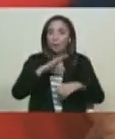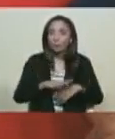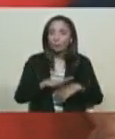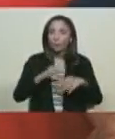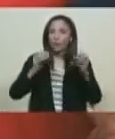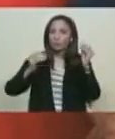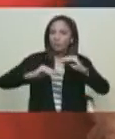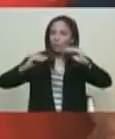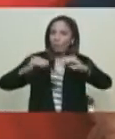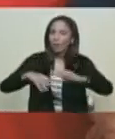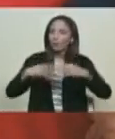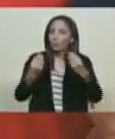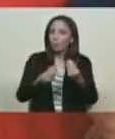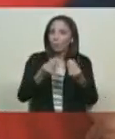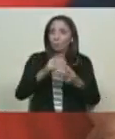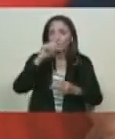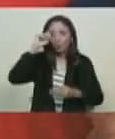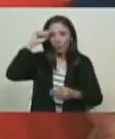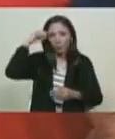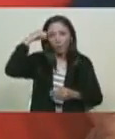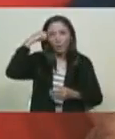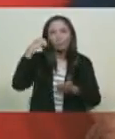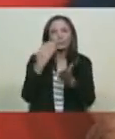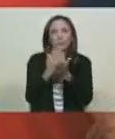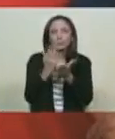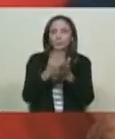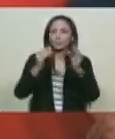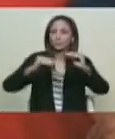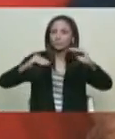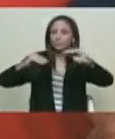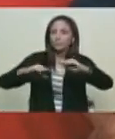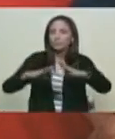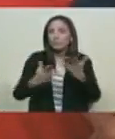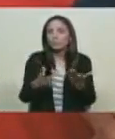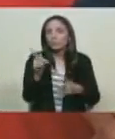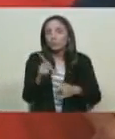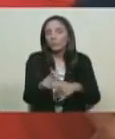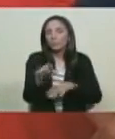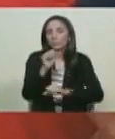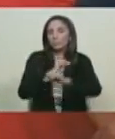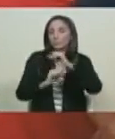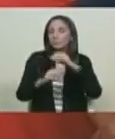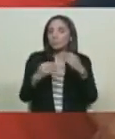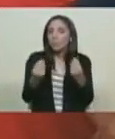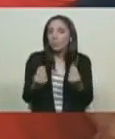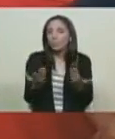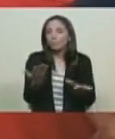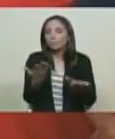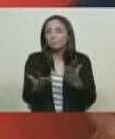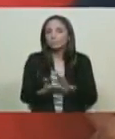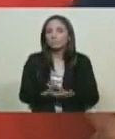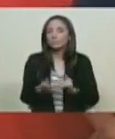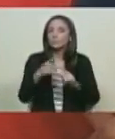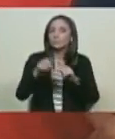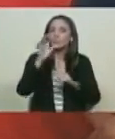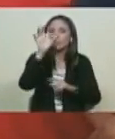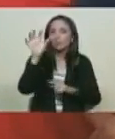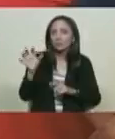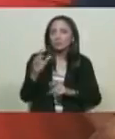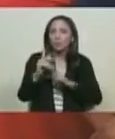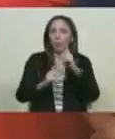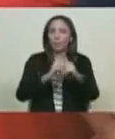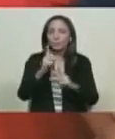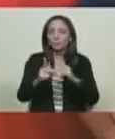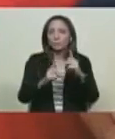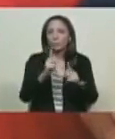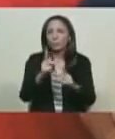Venezuela, y esto hay que recordarlo mucho y defenderlo en todo momento, entre los países productores OPEP y